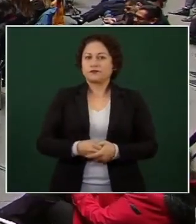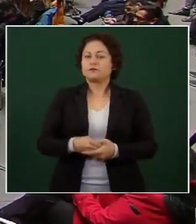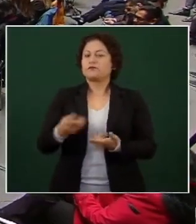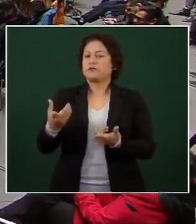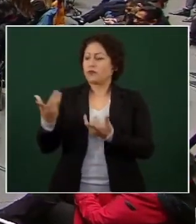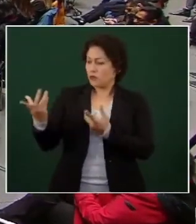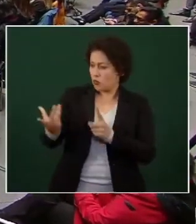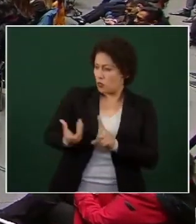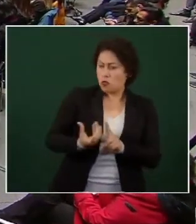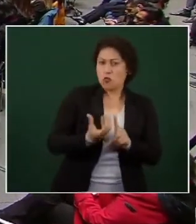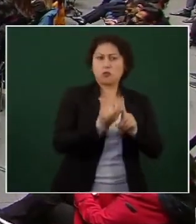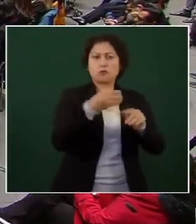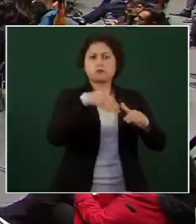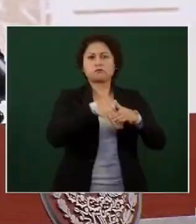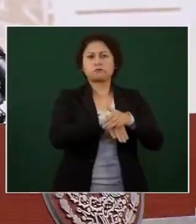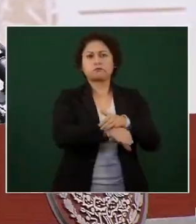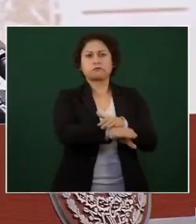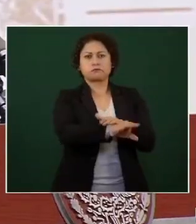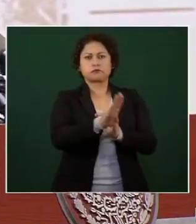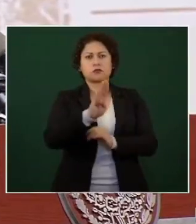búnker.